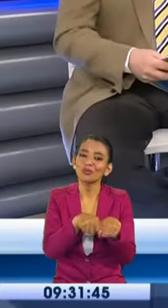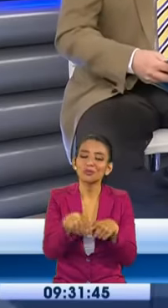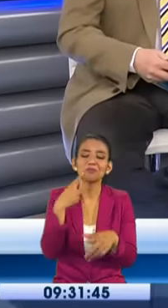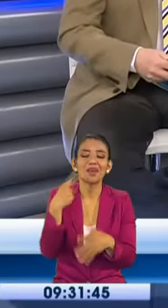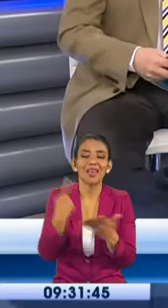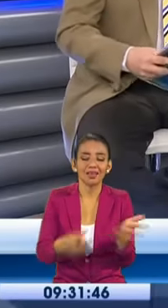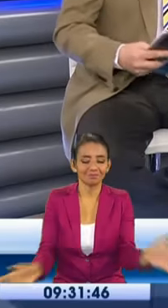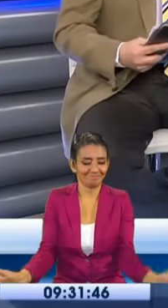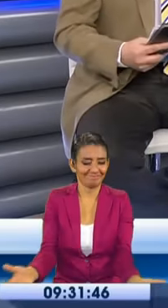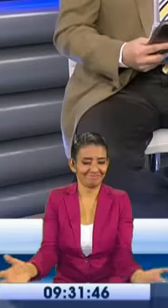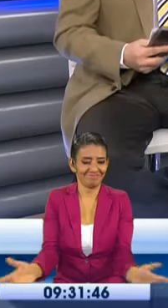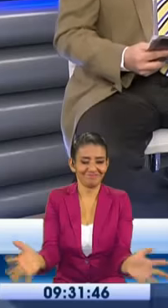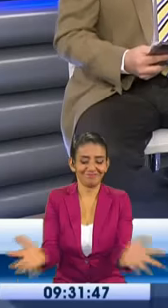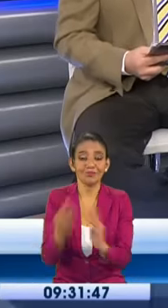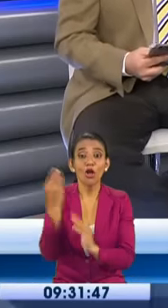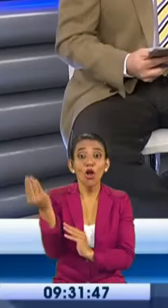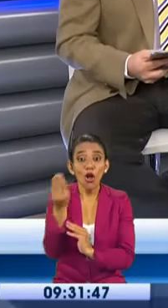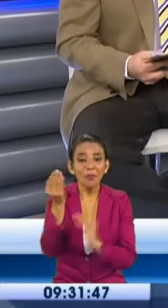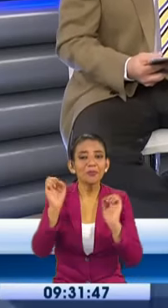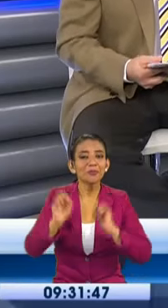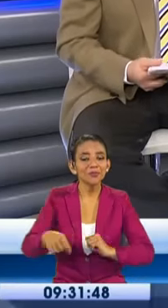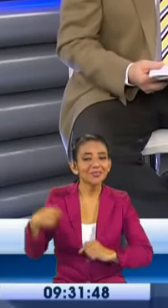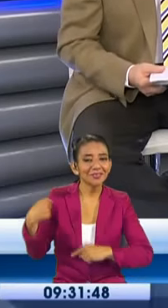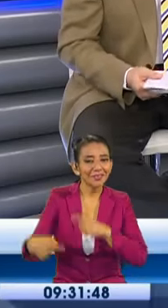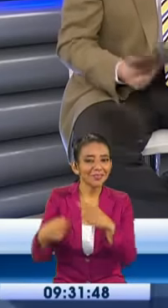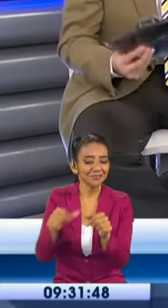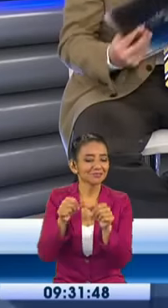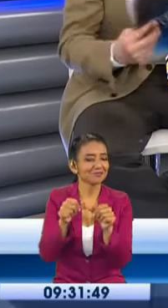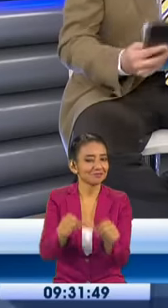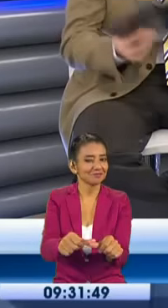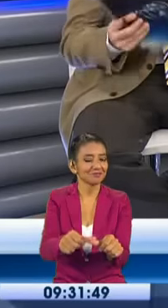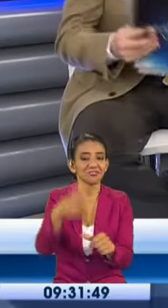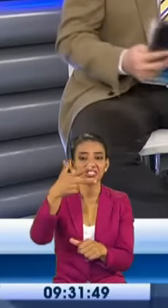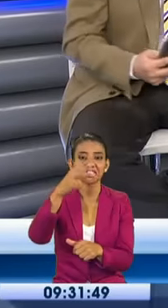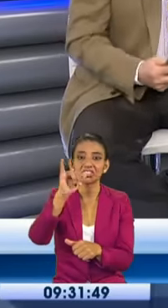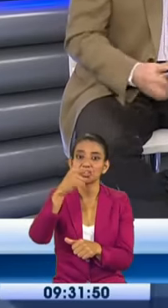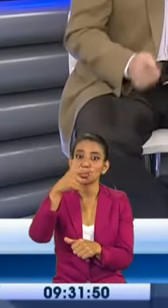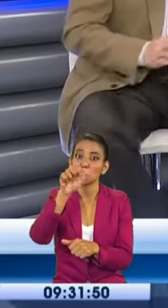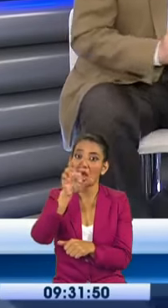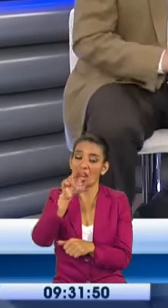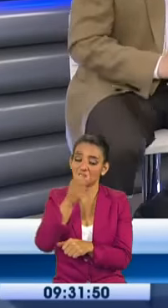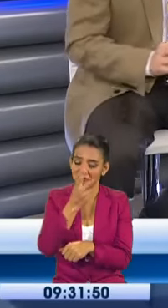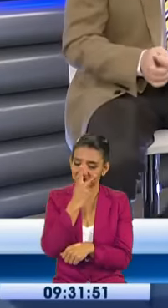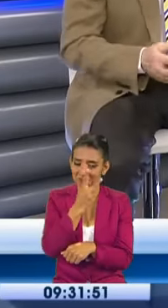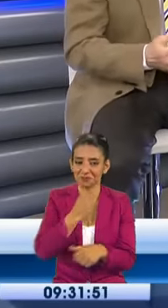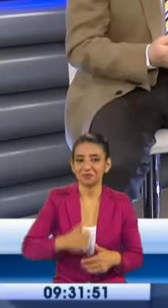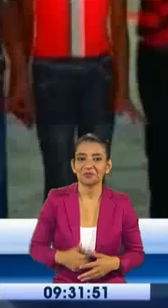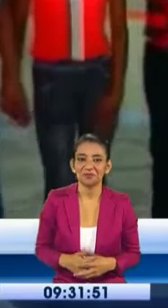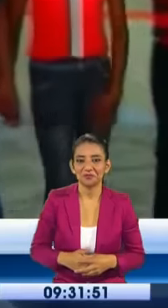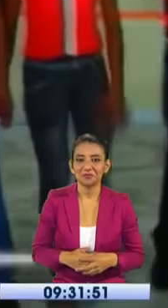a los más jóvenes a mantener esta tradición, los chihuahuas. Vamos.